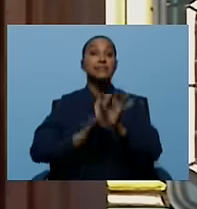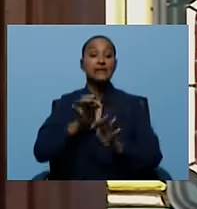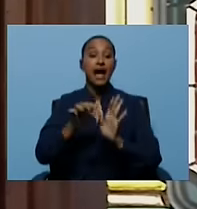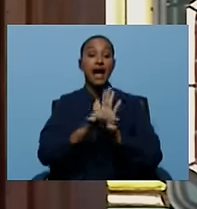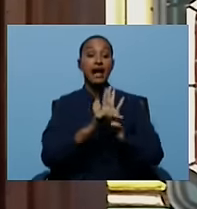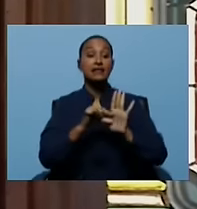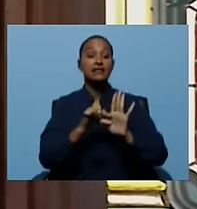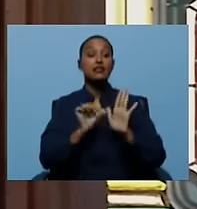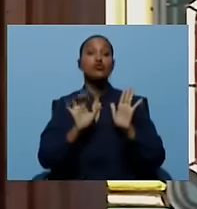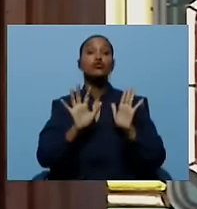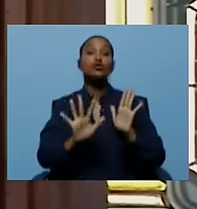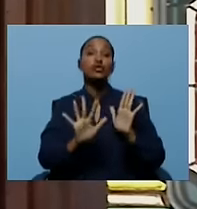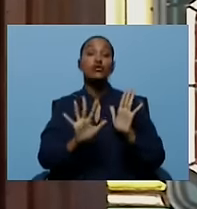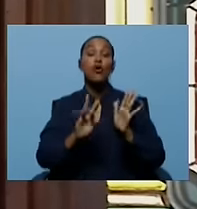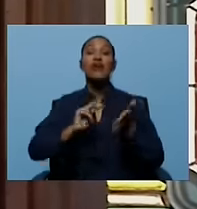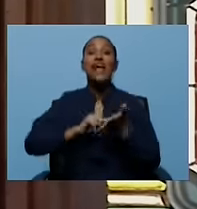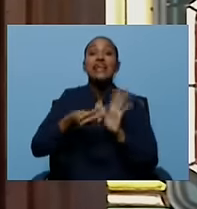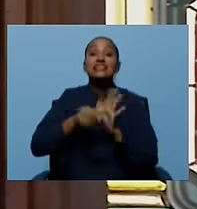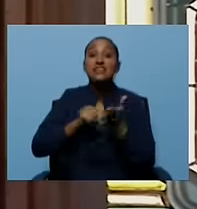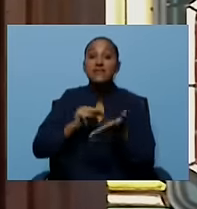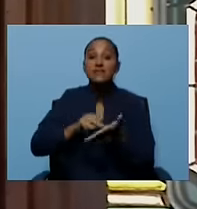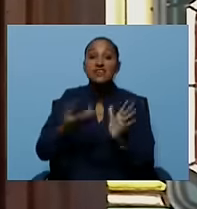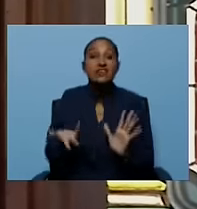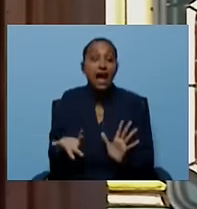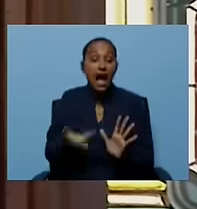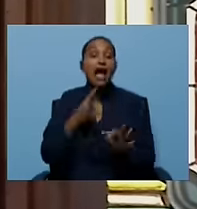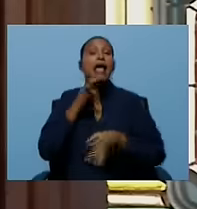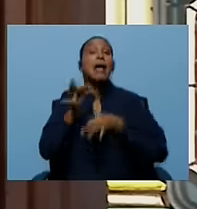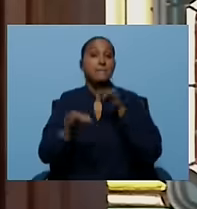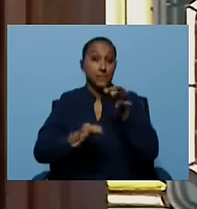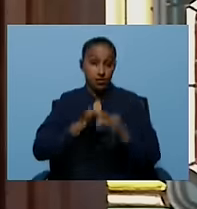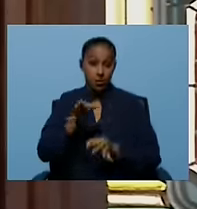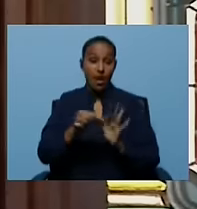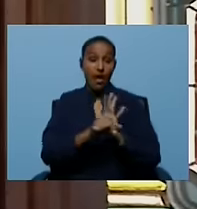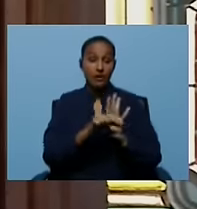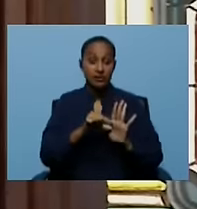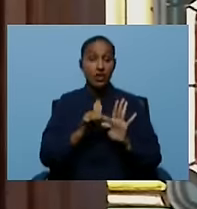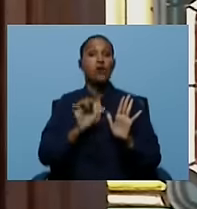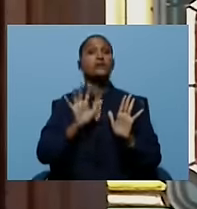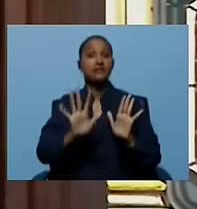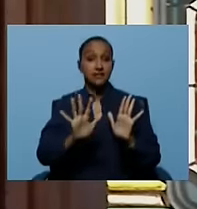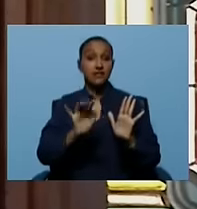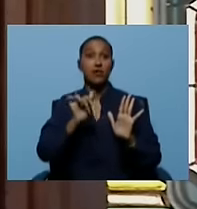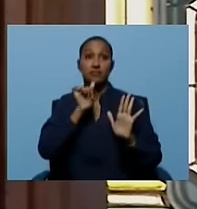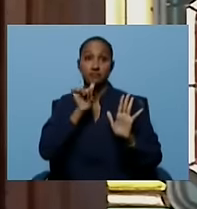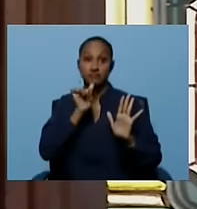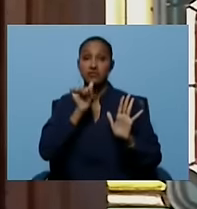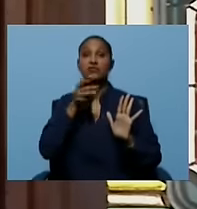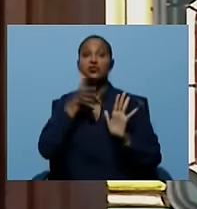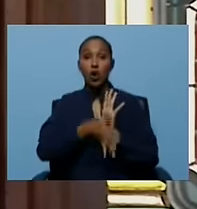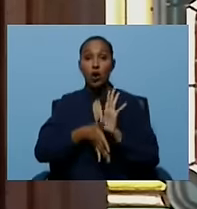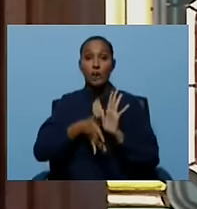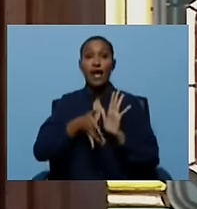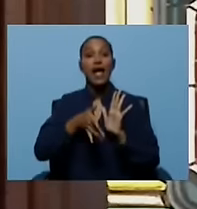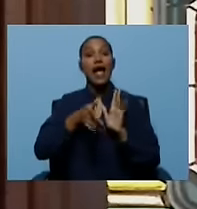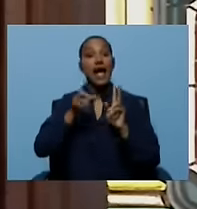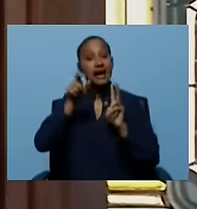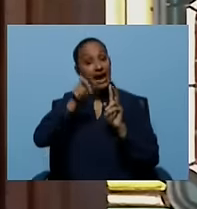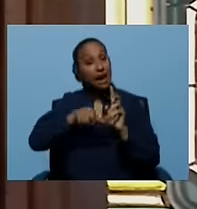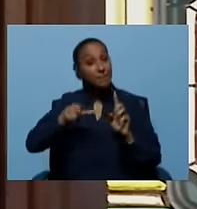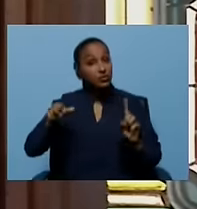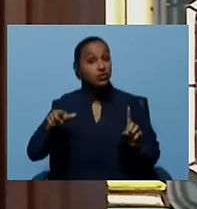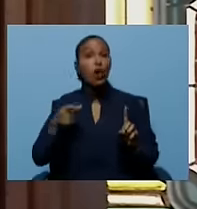estamos haciendo. El artículo 5, el que lo enarbole es chavista. El que reivindique el